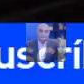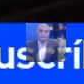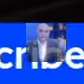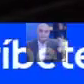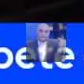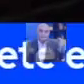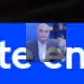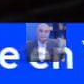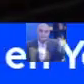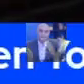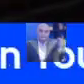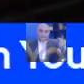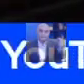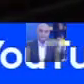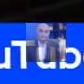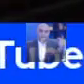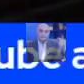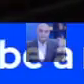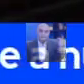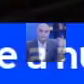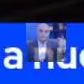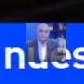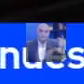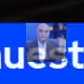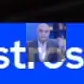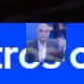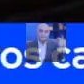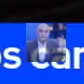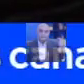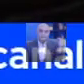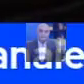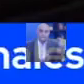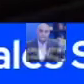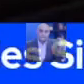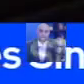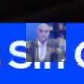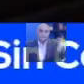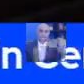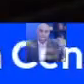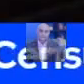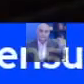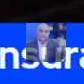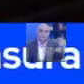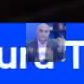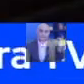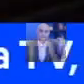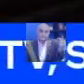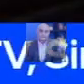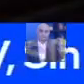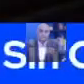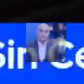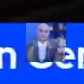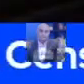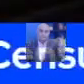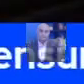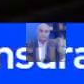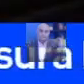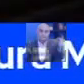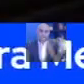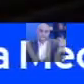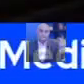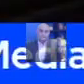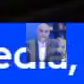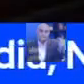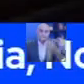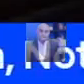la Cámara, en las Cortes, en la Cámara, lo que equivale a la Cámara de Diputados, Ludolfo Paradmio. Ludolfo Paradmio se enfrentó a unos